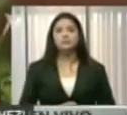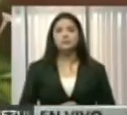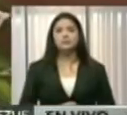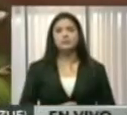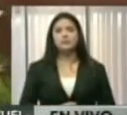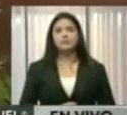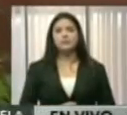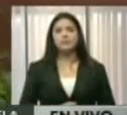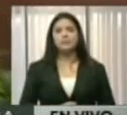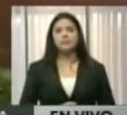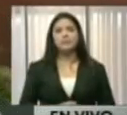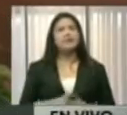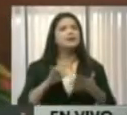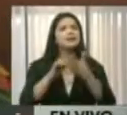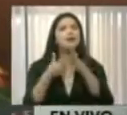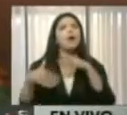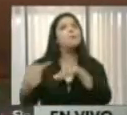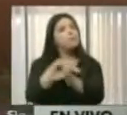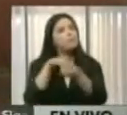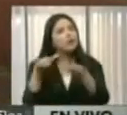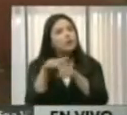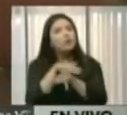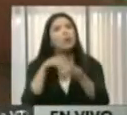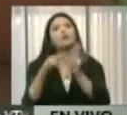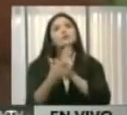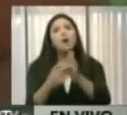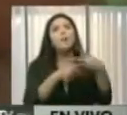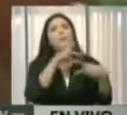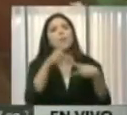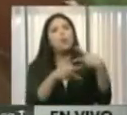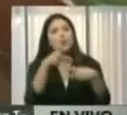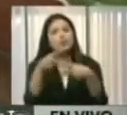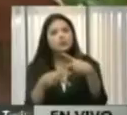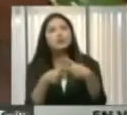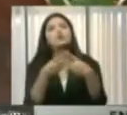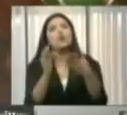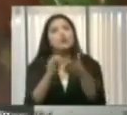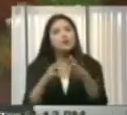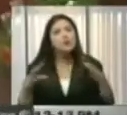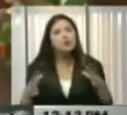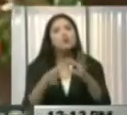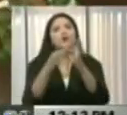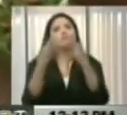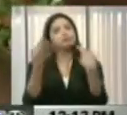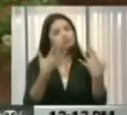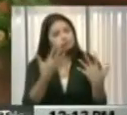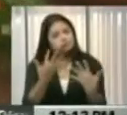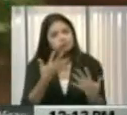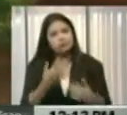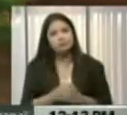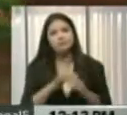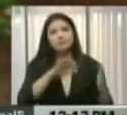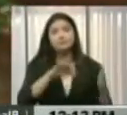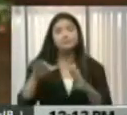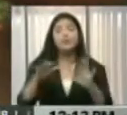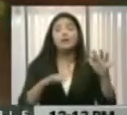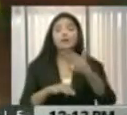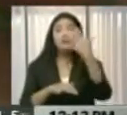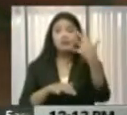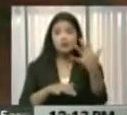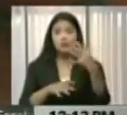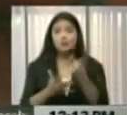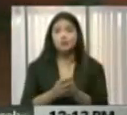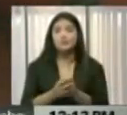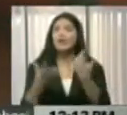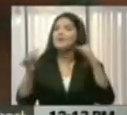elementos fundamentan el perdón y proyectan el proceso de reconciliación. Quinto, fin